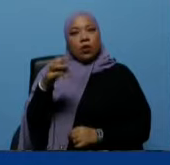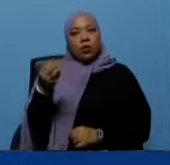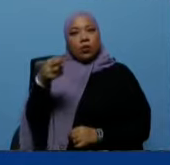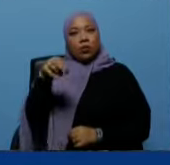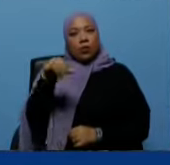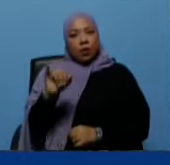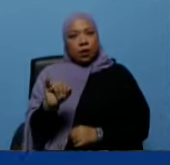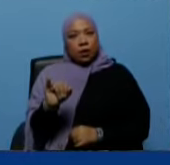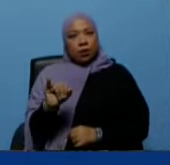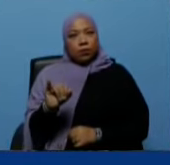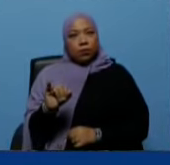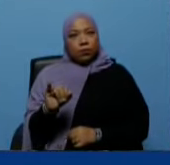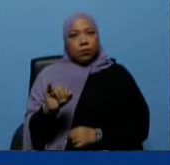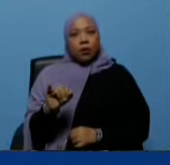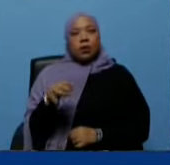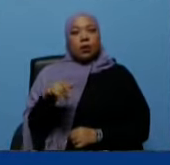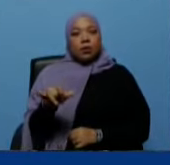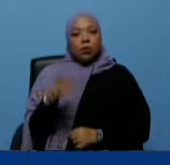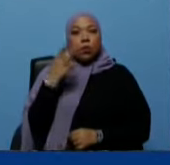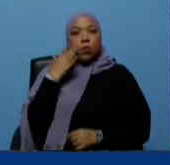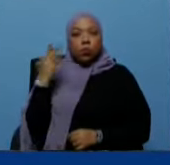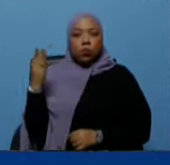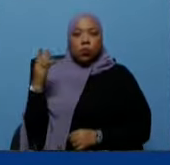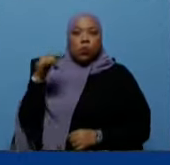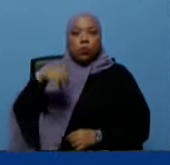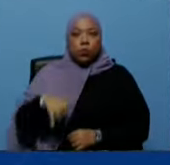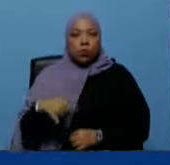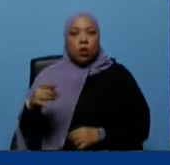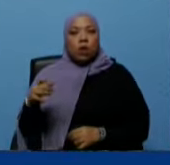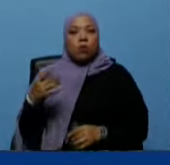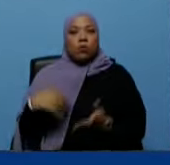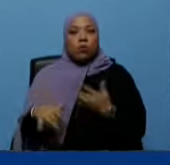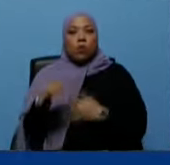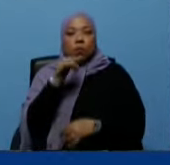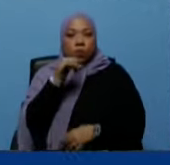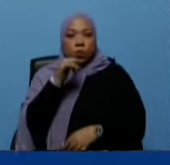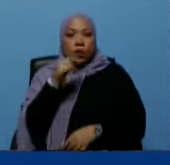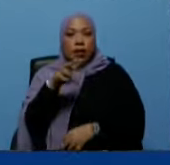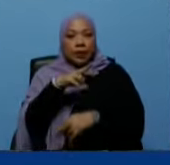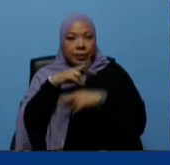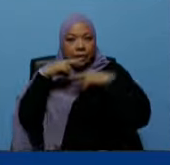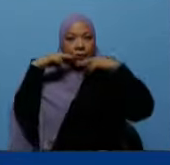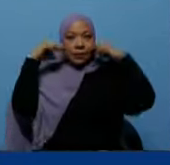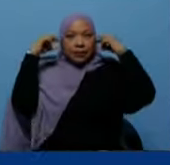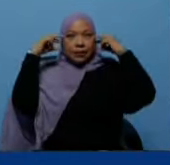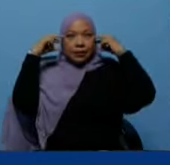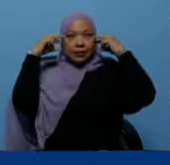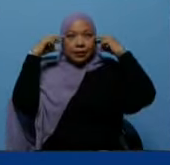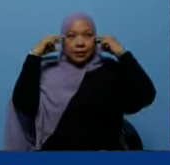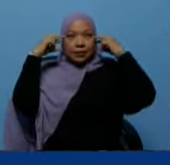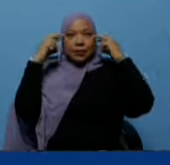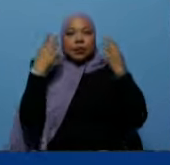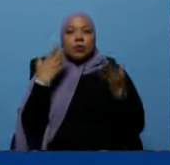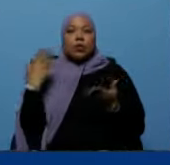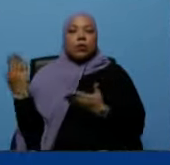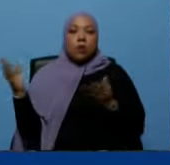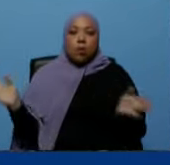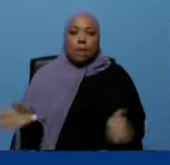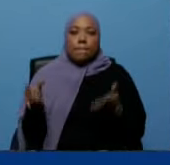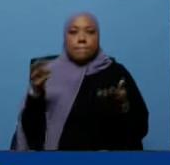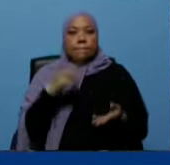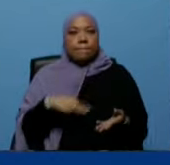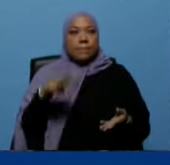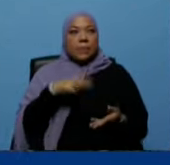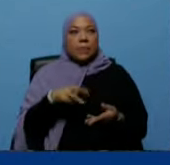de San Félix. Estamos aquí en el reimpulso de la misión Sonrisa del Estado Bolívar. Mi nombre es Maica